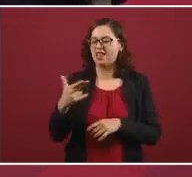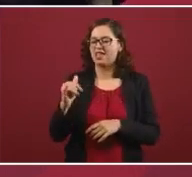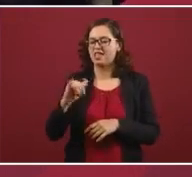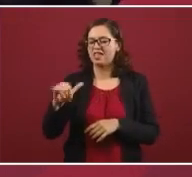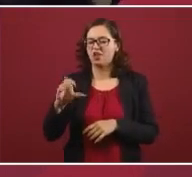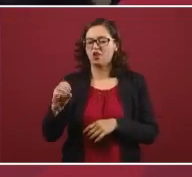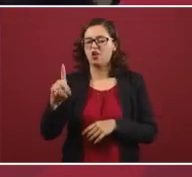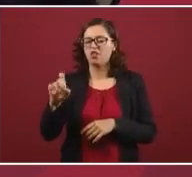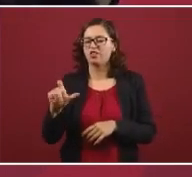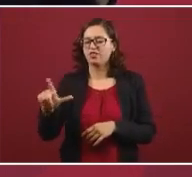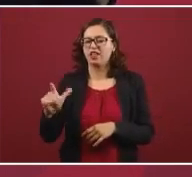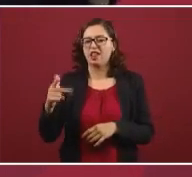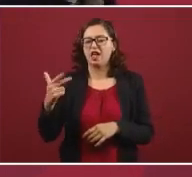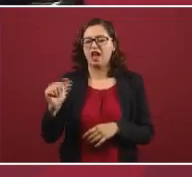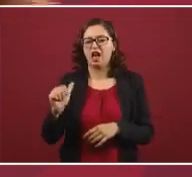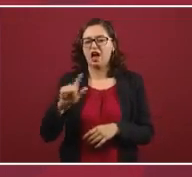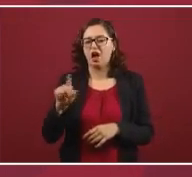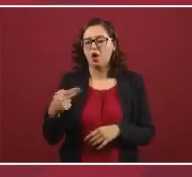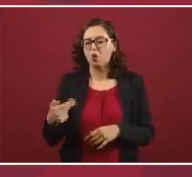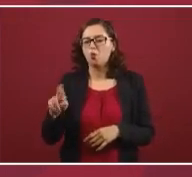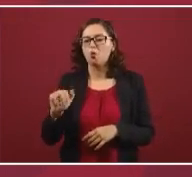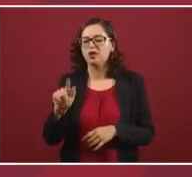La Constitución ha muerto.